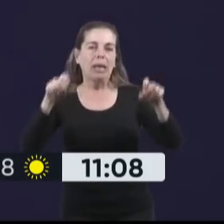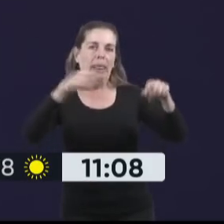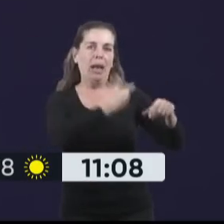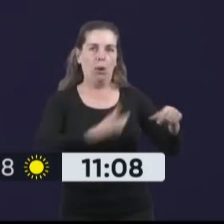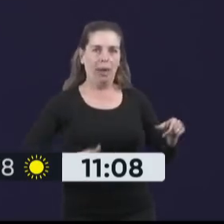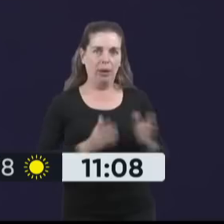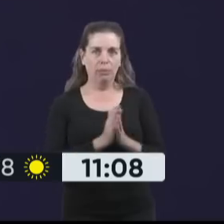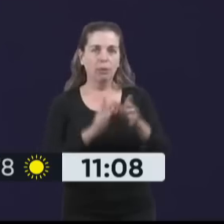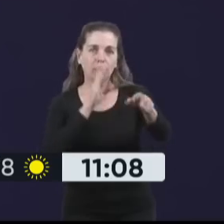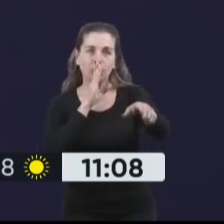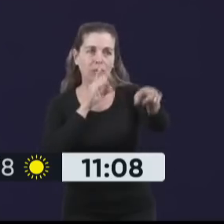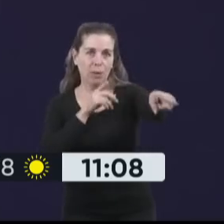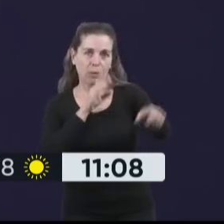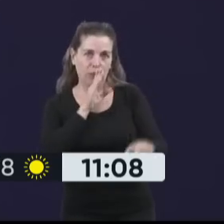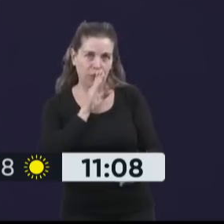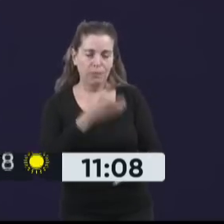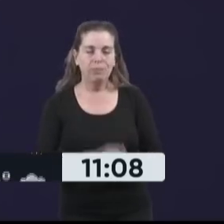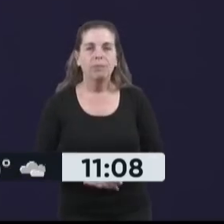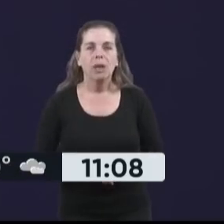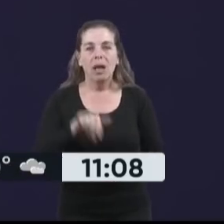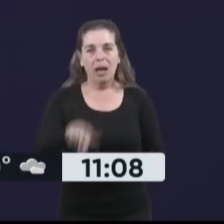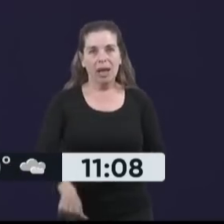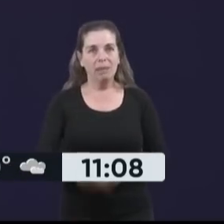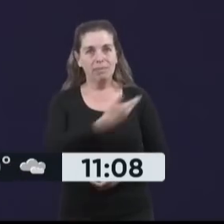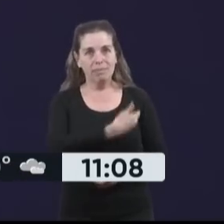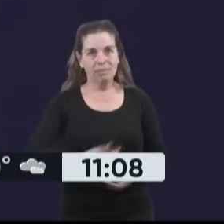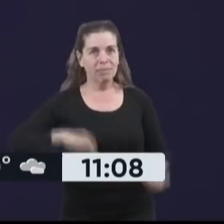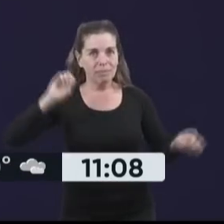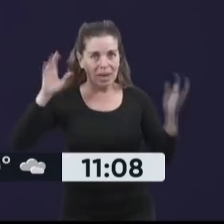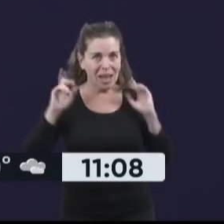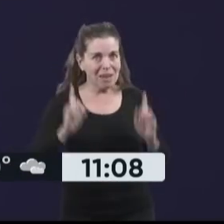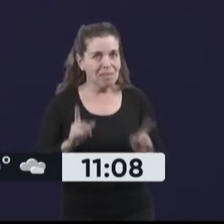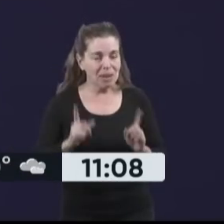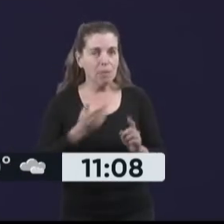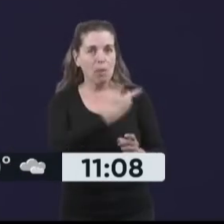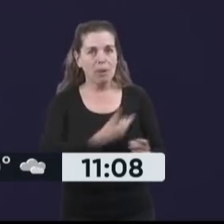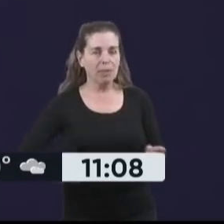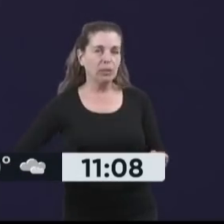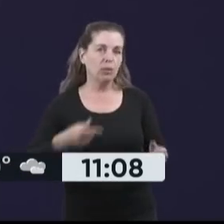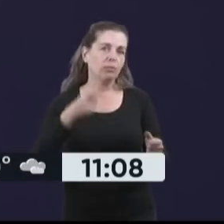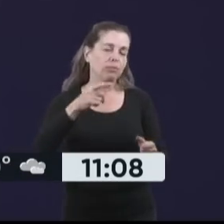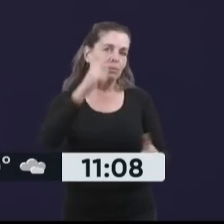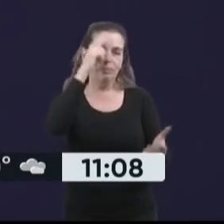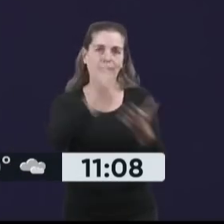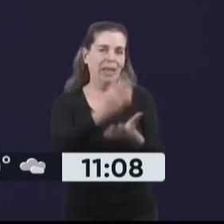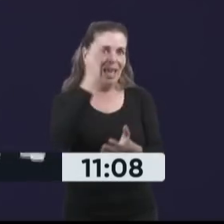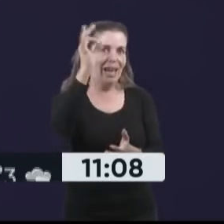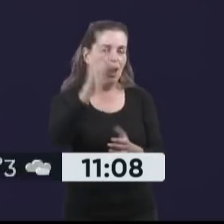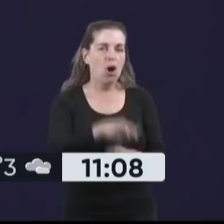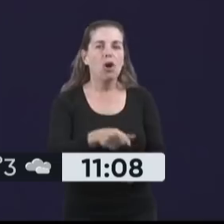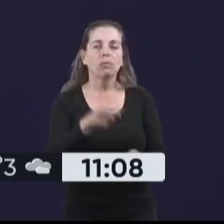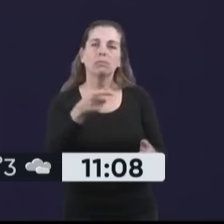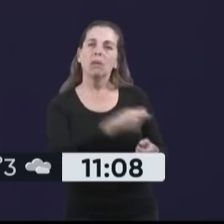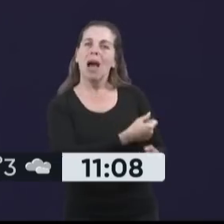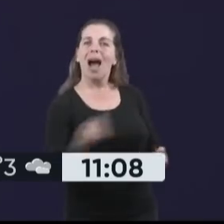agradecer. En la Argentina, el presidente Milei, el que hizo el ajuste fiscal más importante de los últimos 60 años y se ganó los elogios del mundo